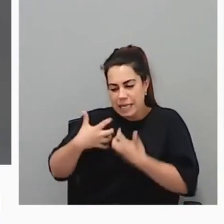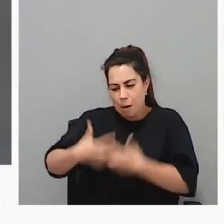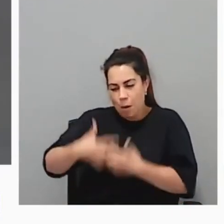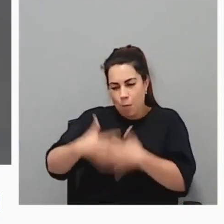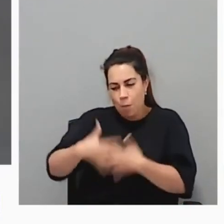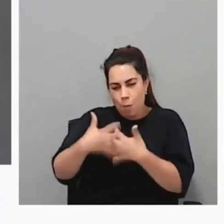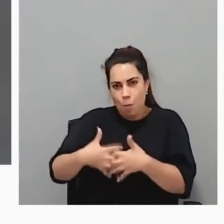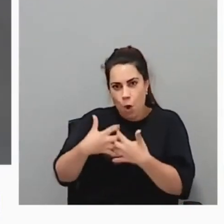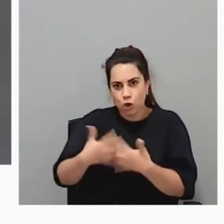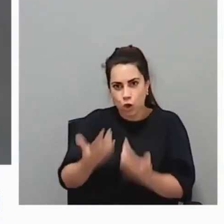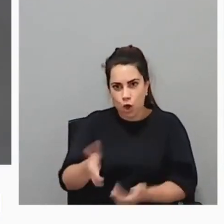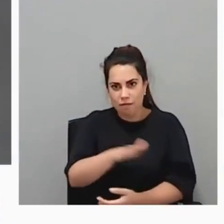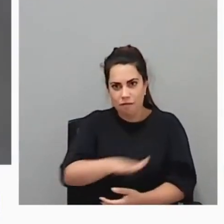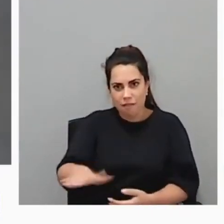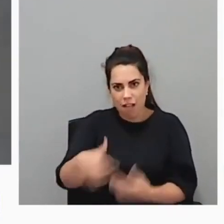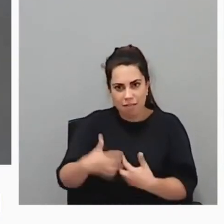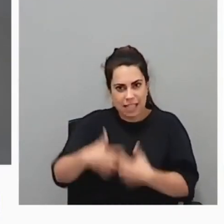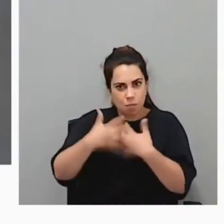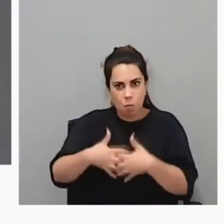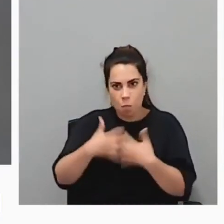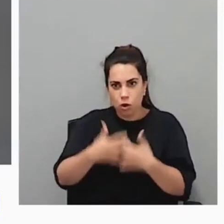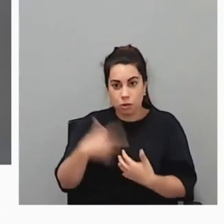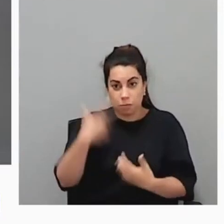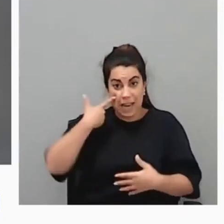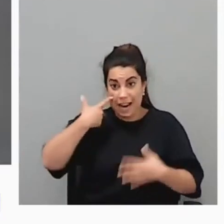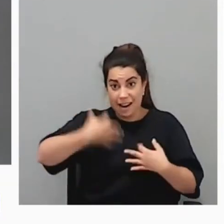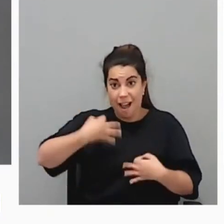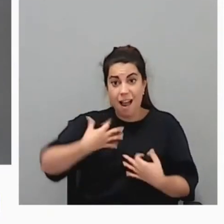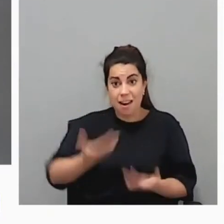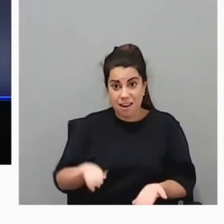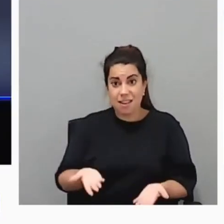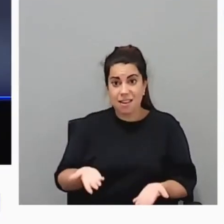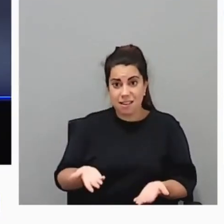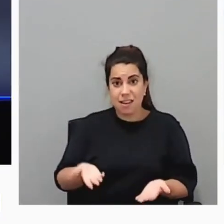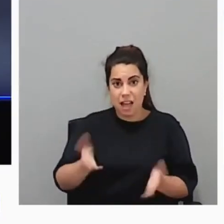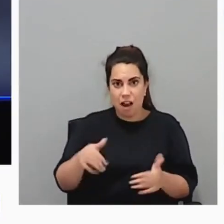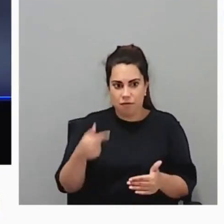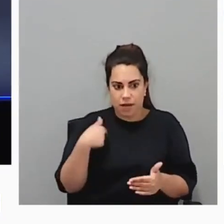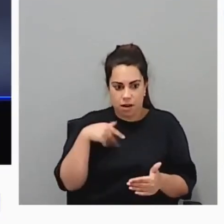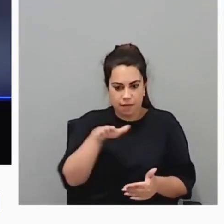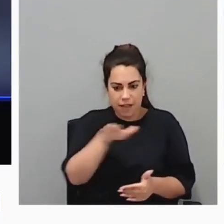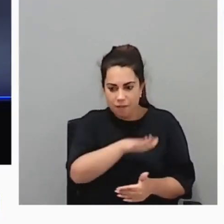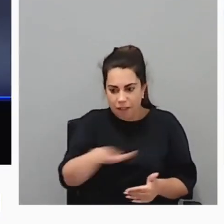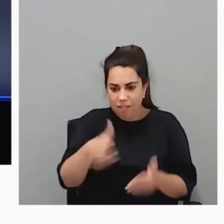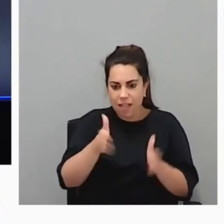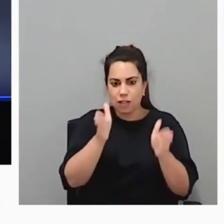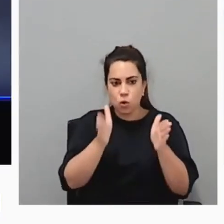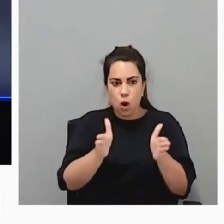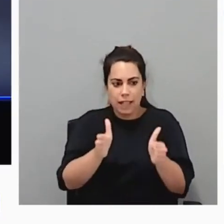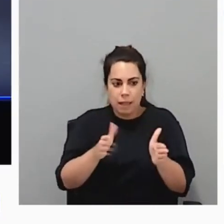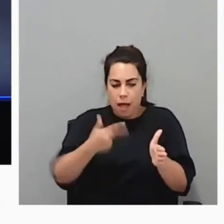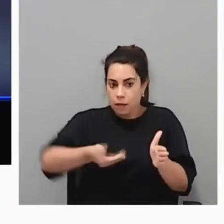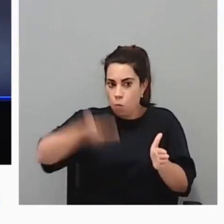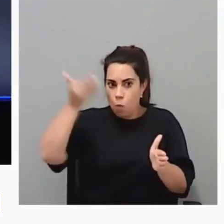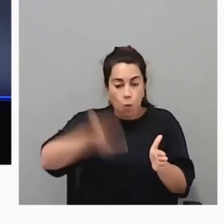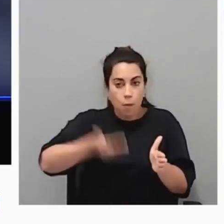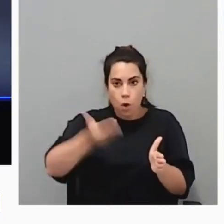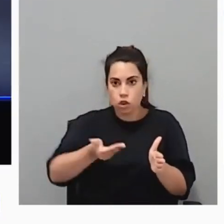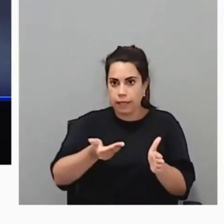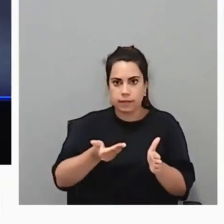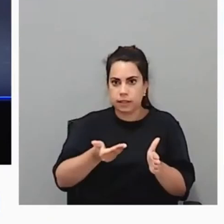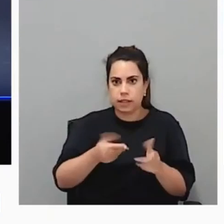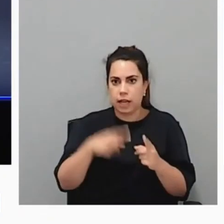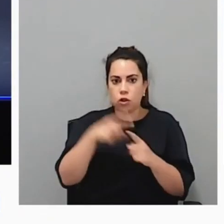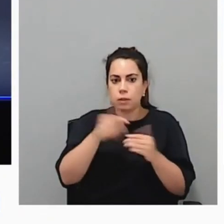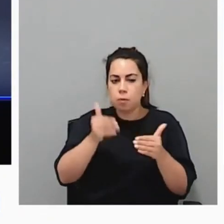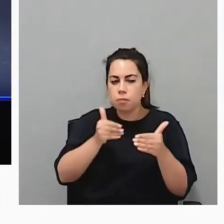que es la realidad, los niños, la infancia de hoy en día es una etapa determinante para lo que ellos van a ser como adultos y es una